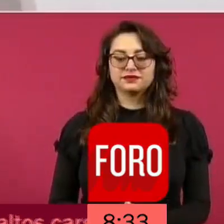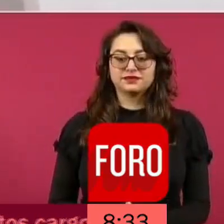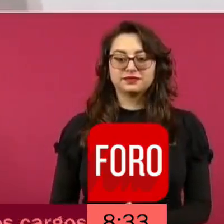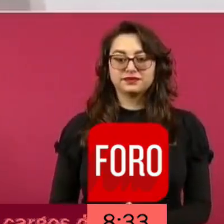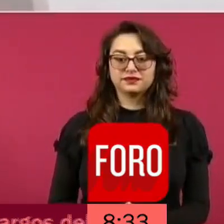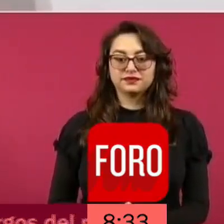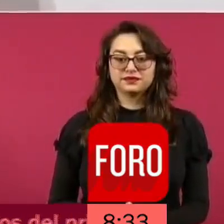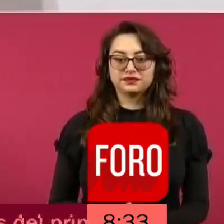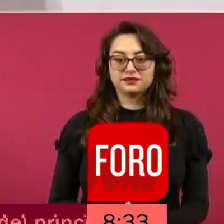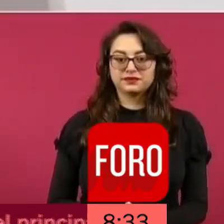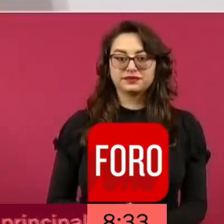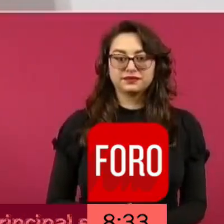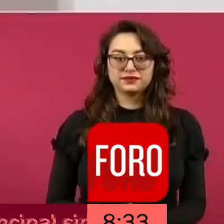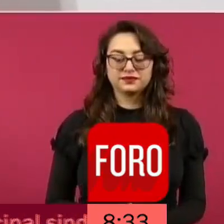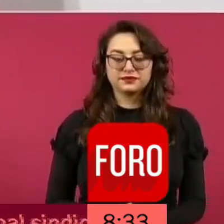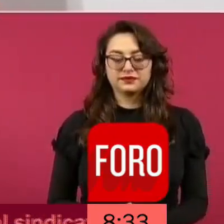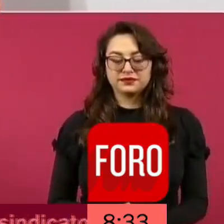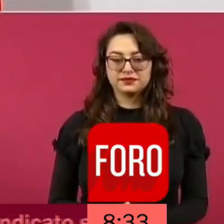Enviar de manera